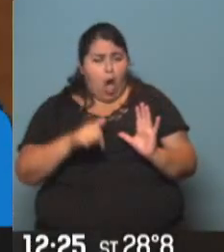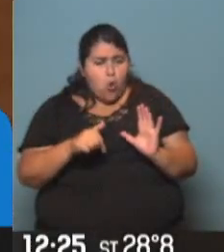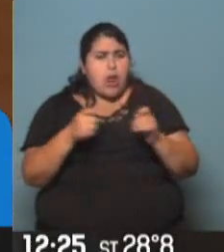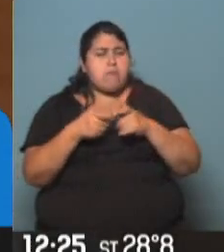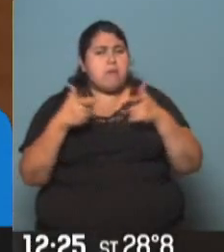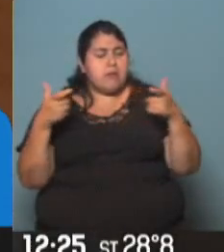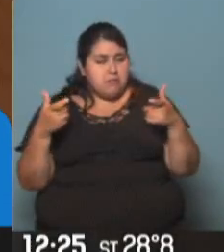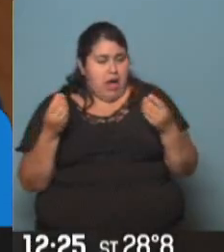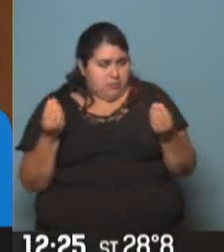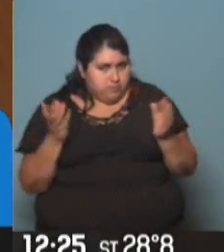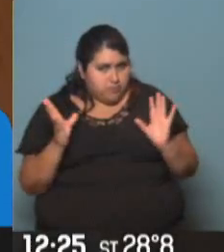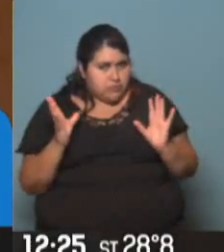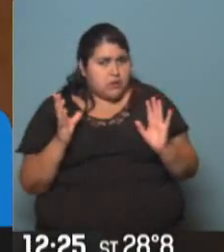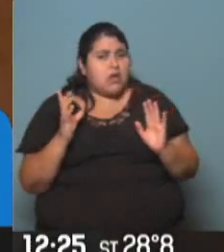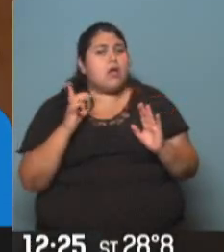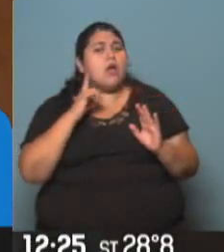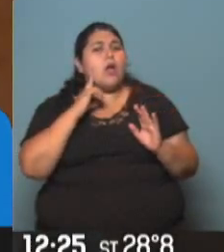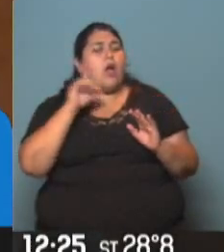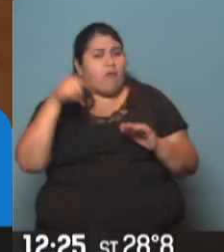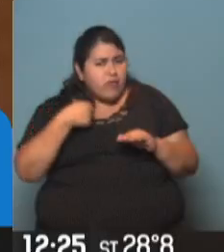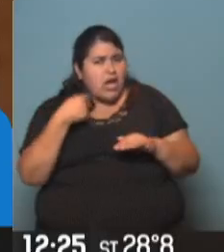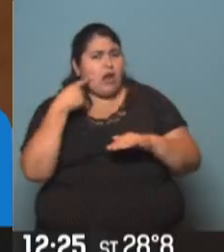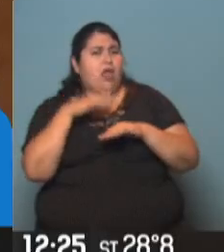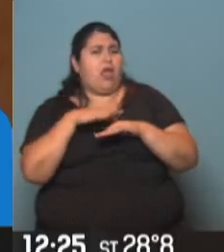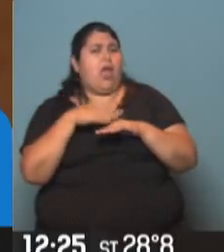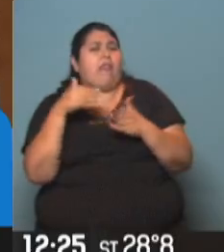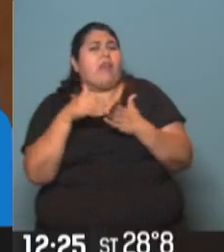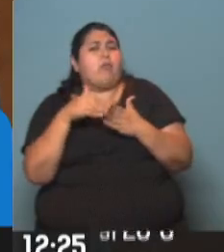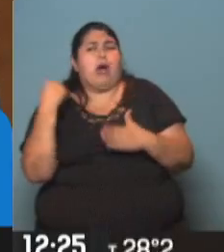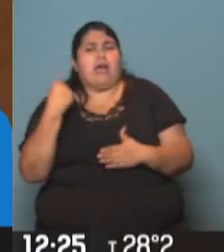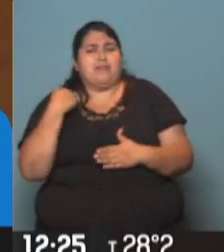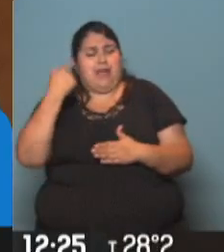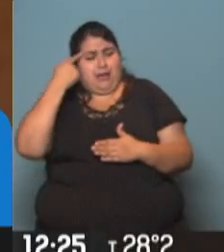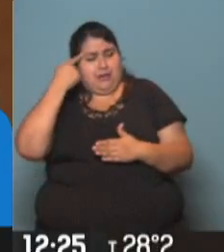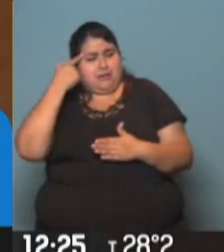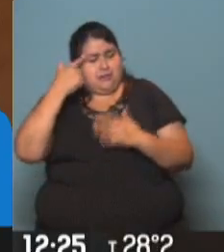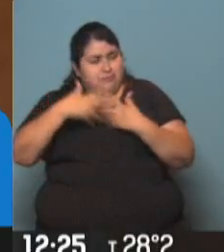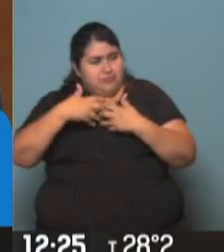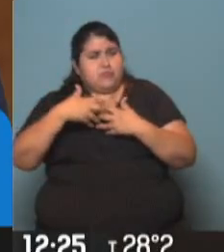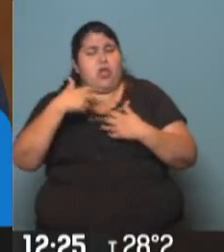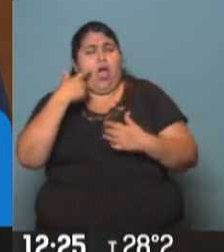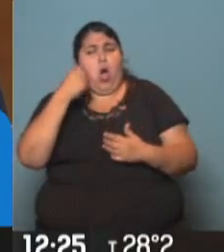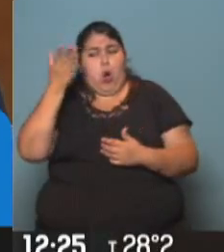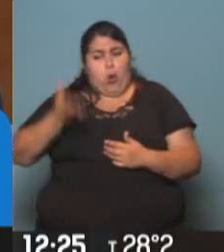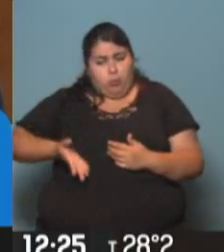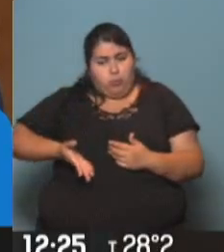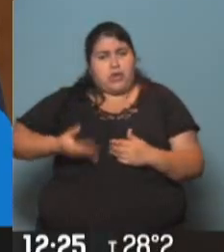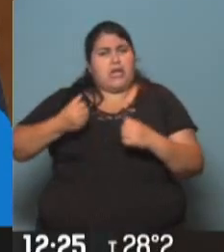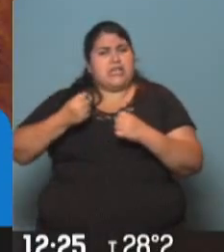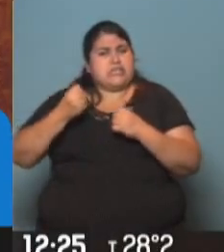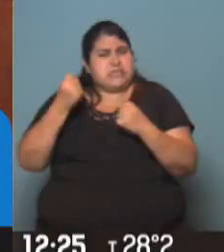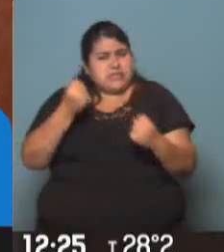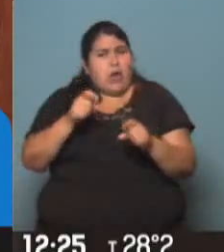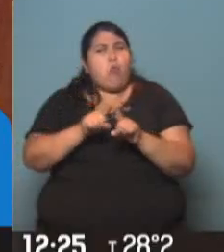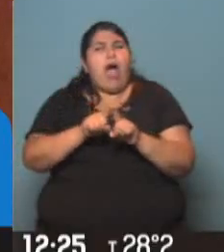este momento tiene que ver bajo tu mirada no con el macho violento que se siente amenazado